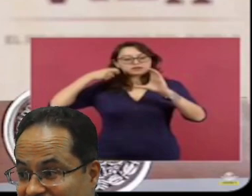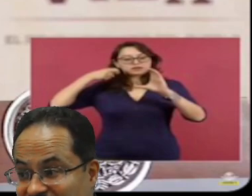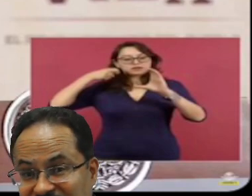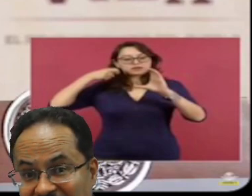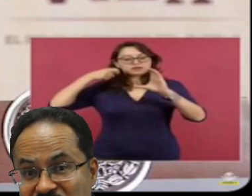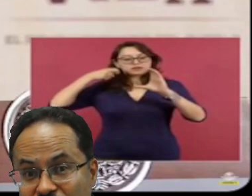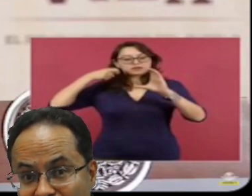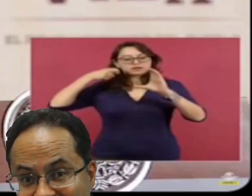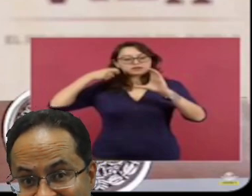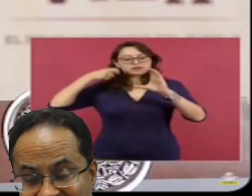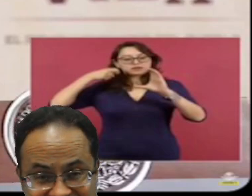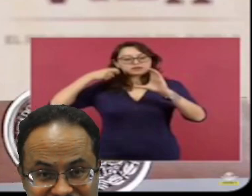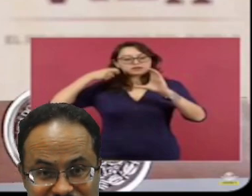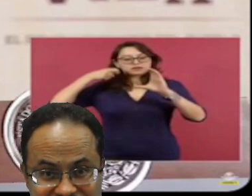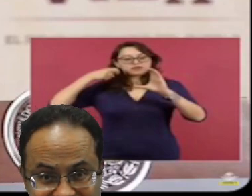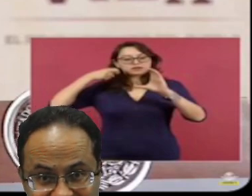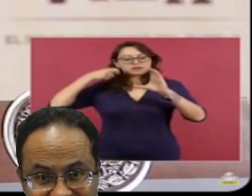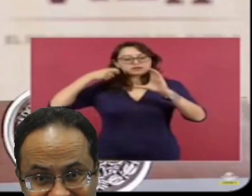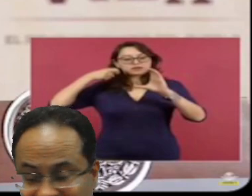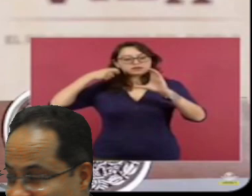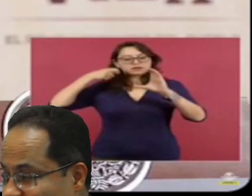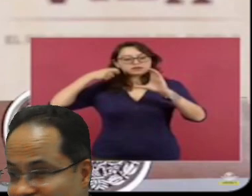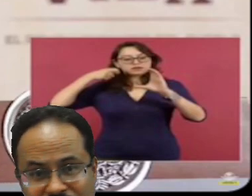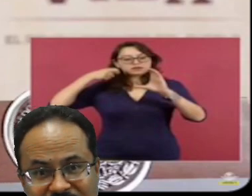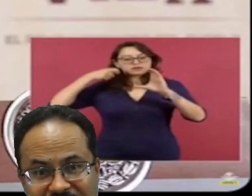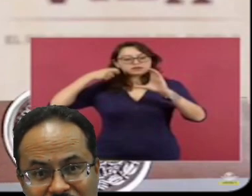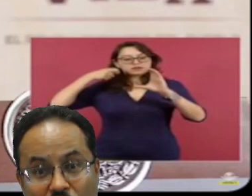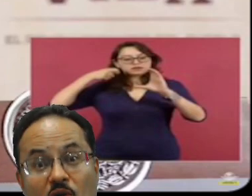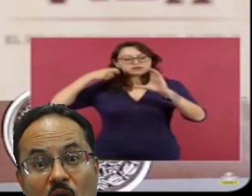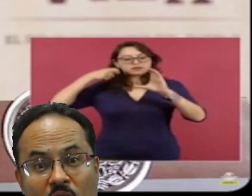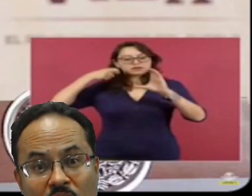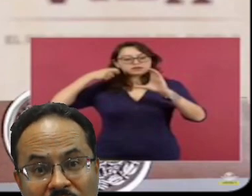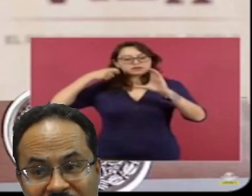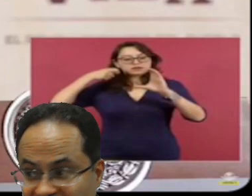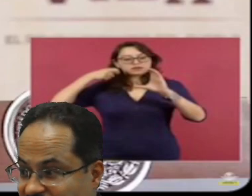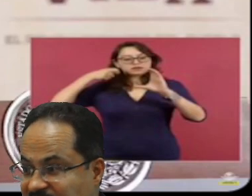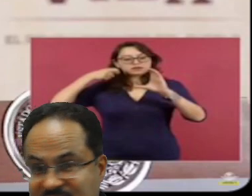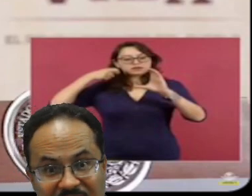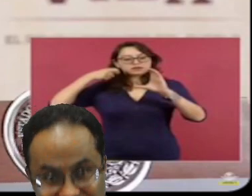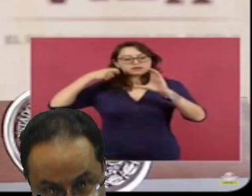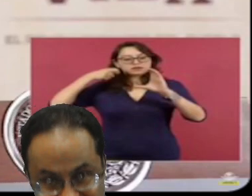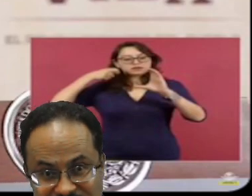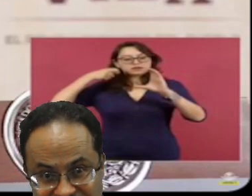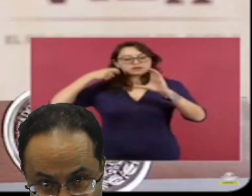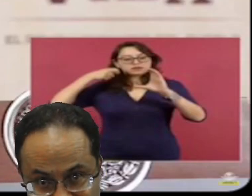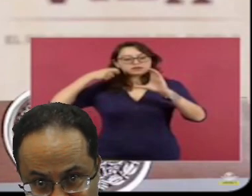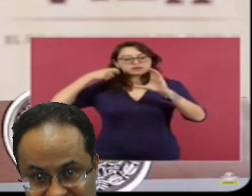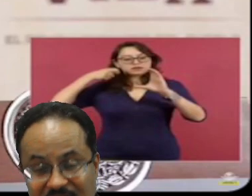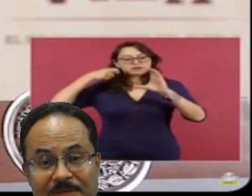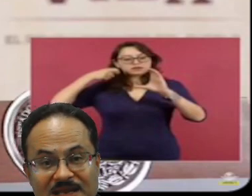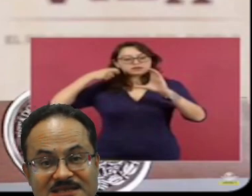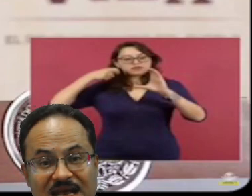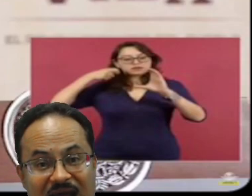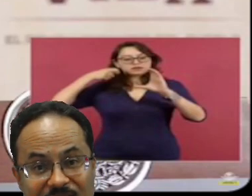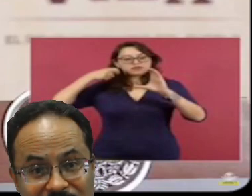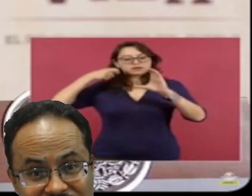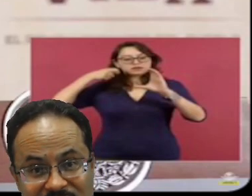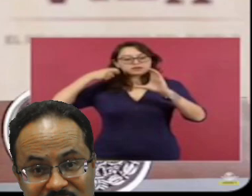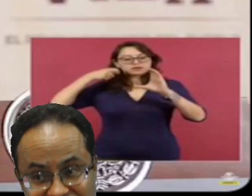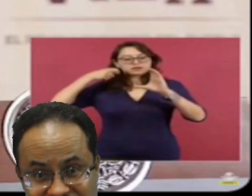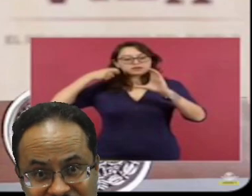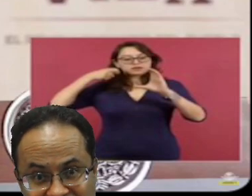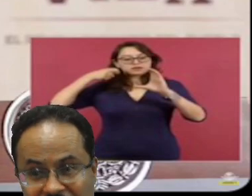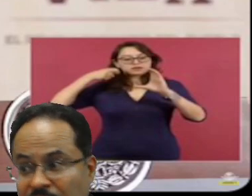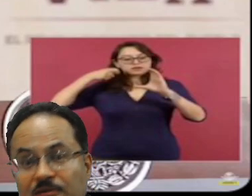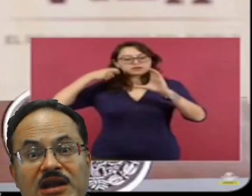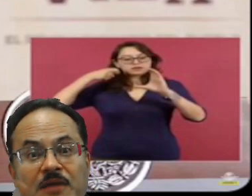prácticamente nula acción tanto del Gobierno Federal como el del Estado el debil INS Salgado